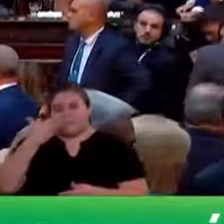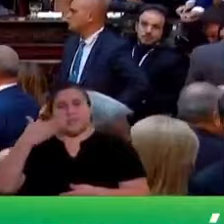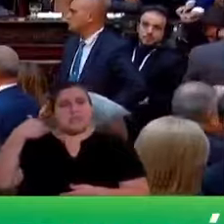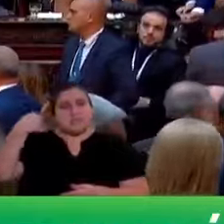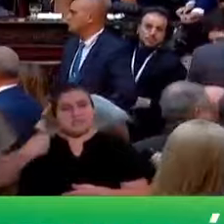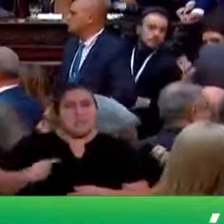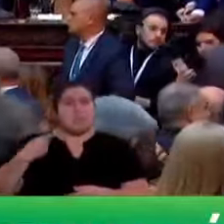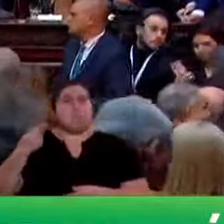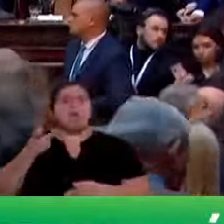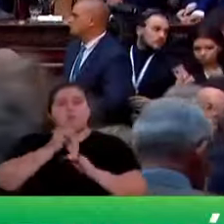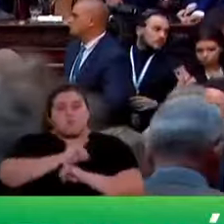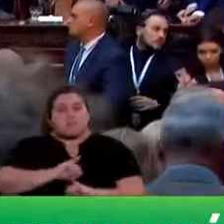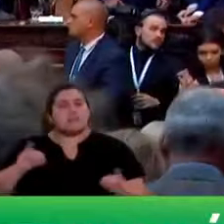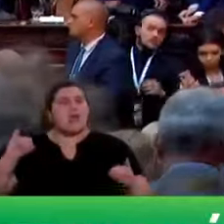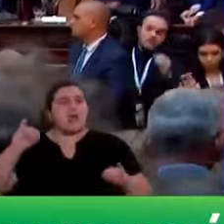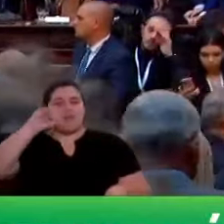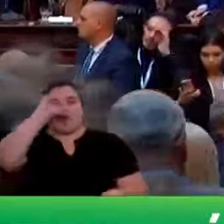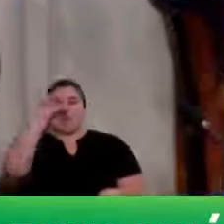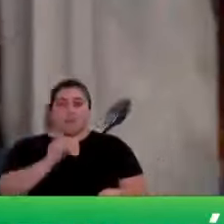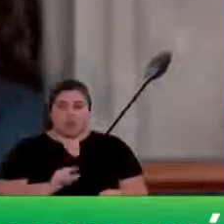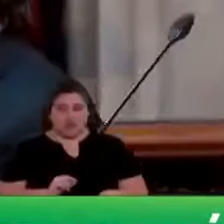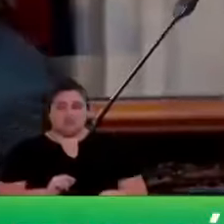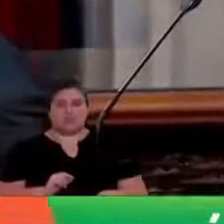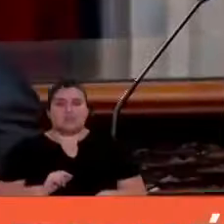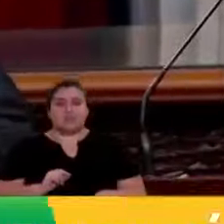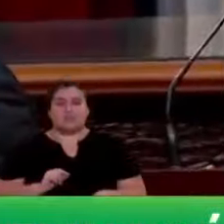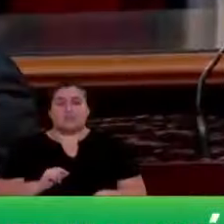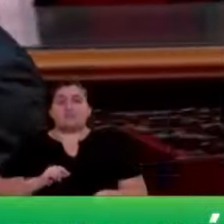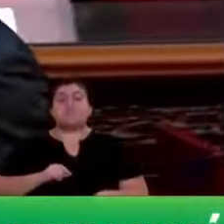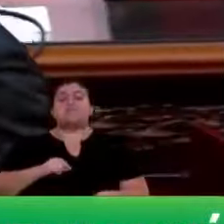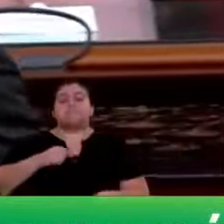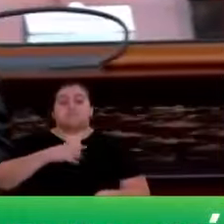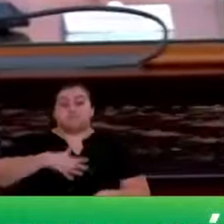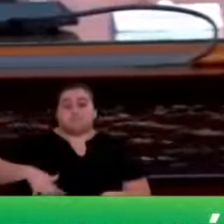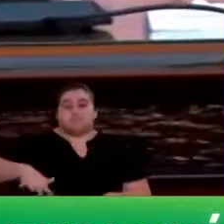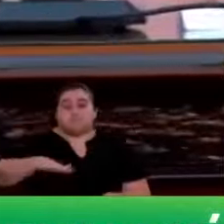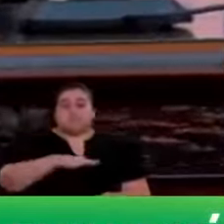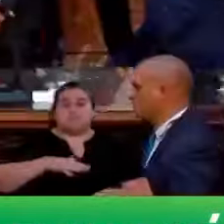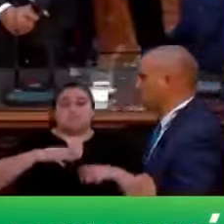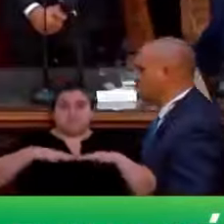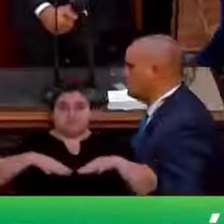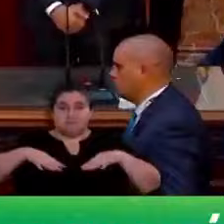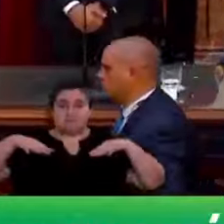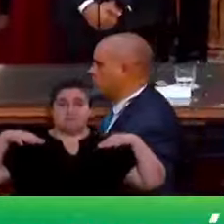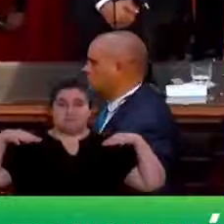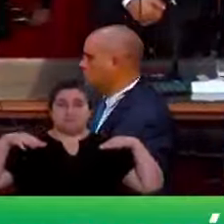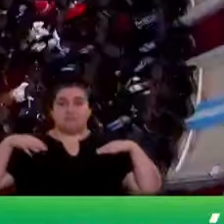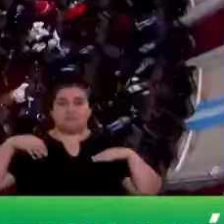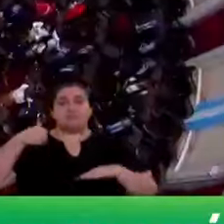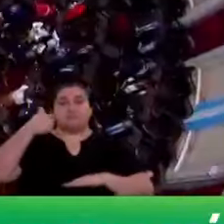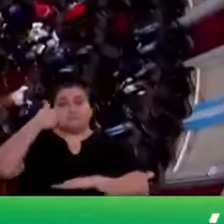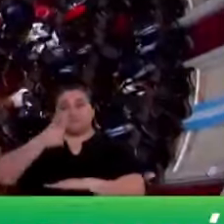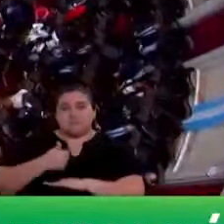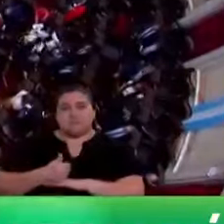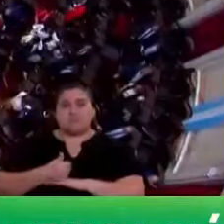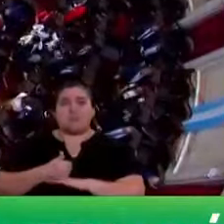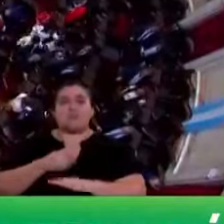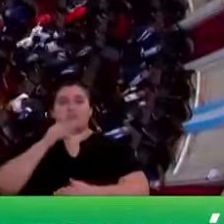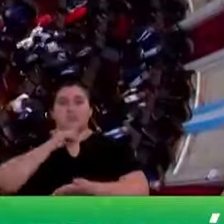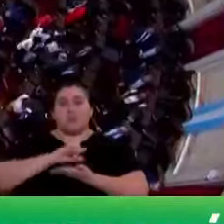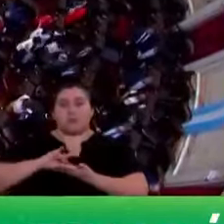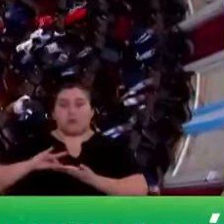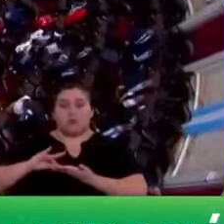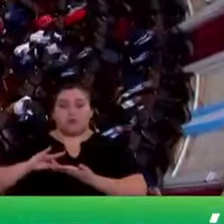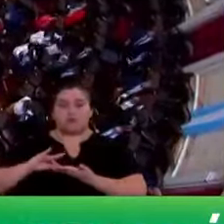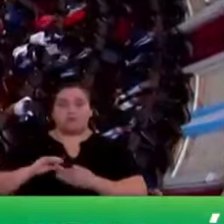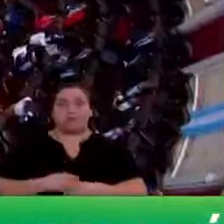lo reivindico, y aunque después no sé, me critiquen en las redes sociales, a mí me tiene sin cuidado, yo siempre voy a decir lo que siento.